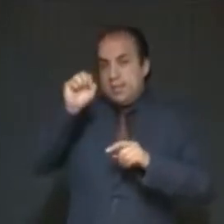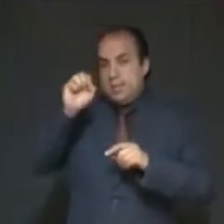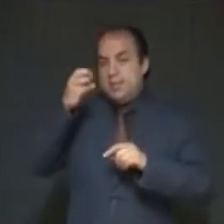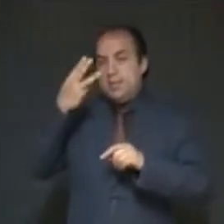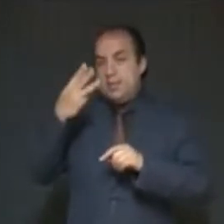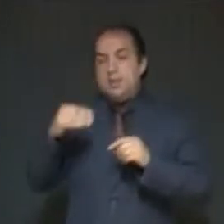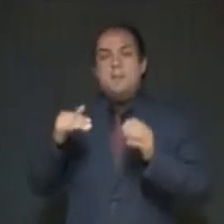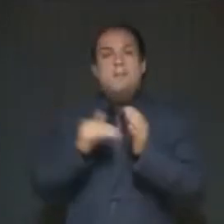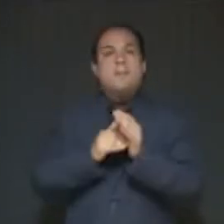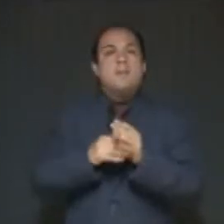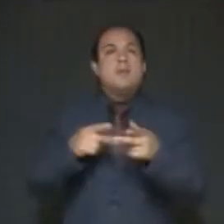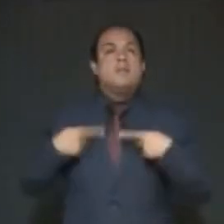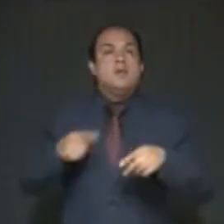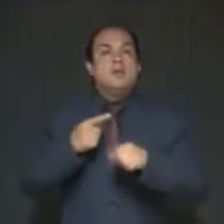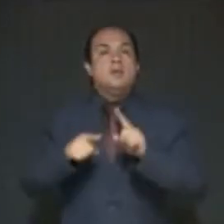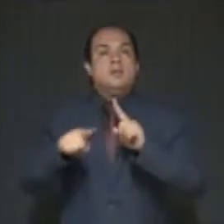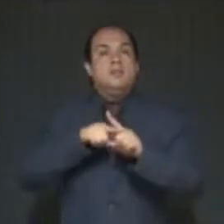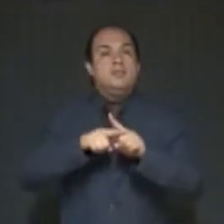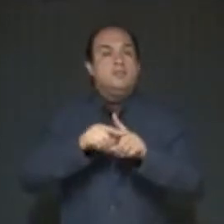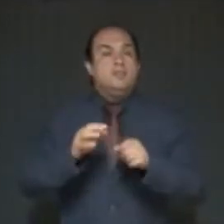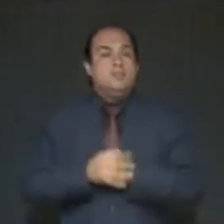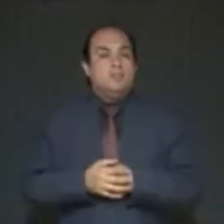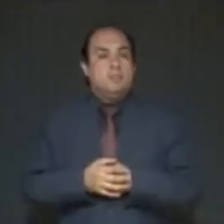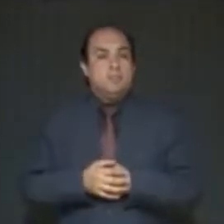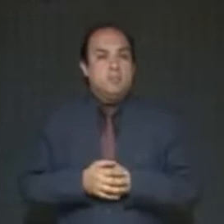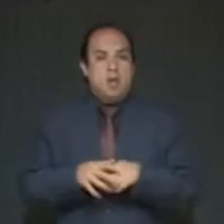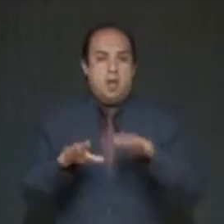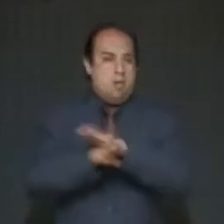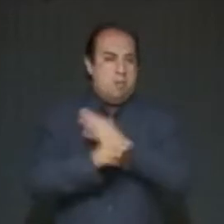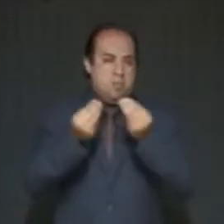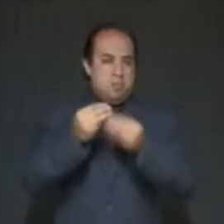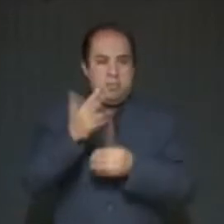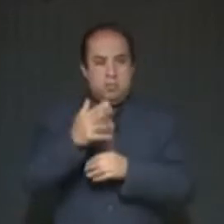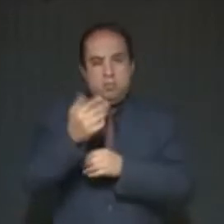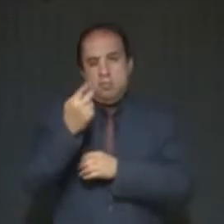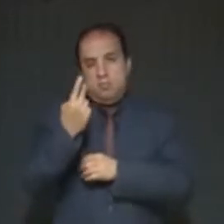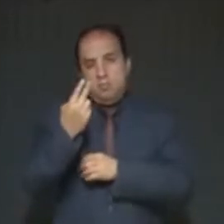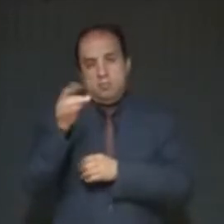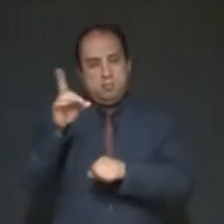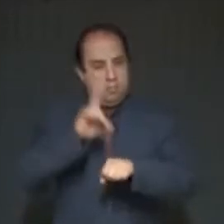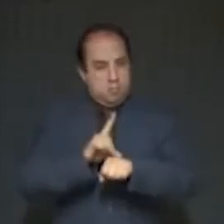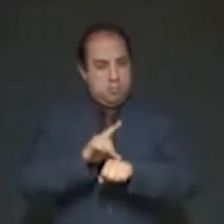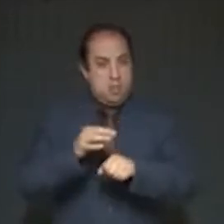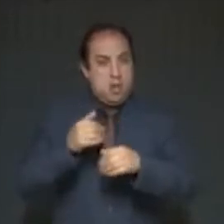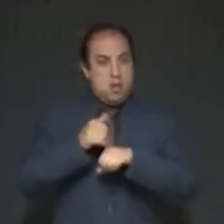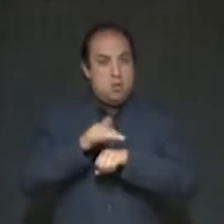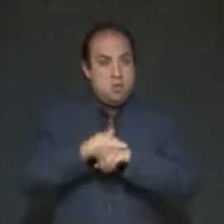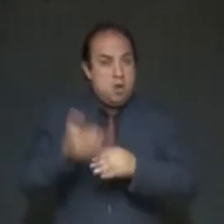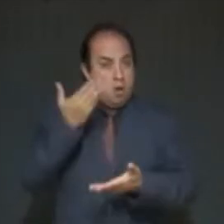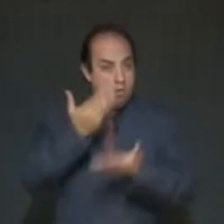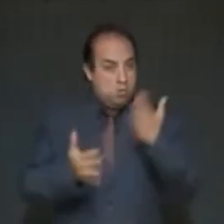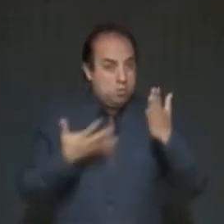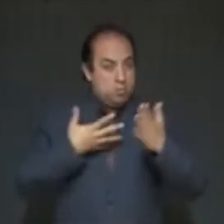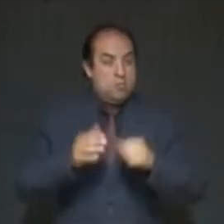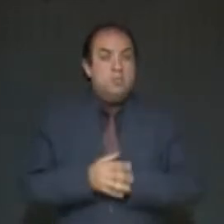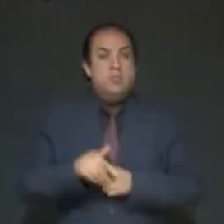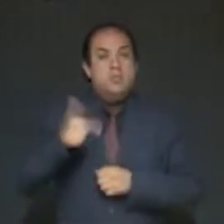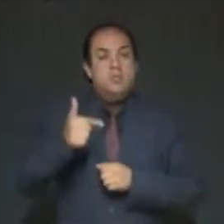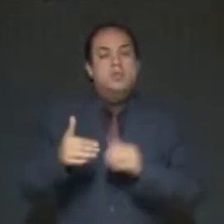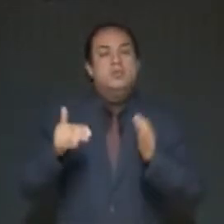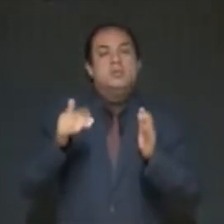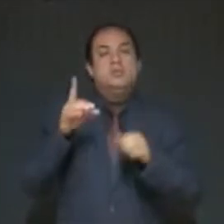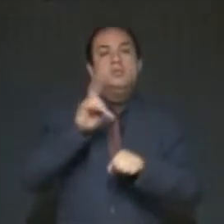activos simultáneos, que ya no debería cambiar mucho porque fue hace cerca de 25 días, hasta el número actual más confiable hace 12 días de 53